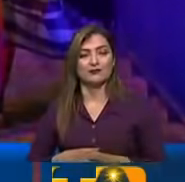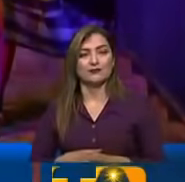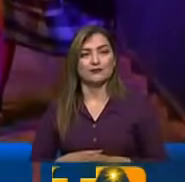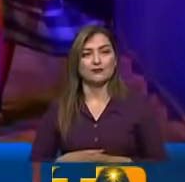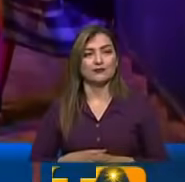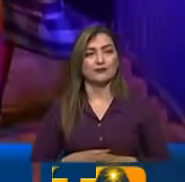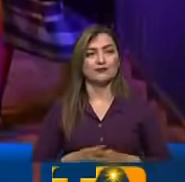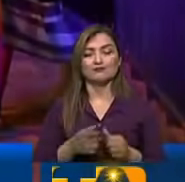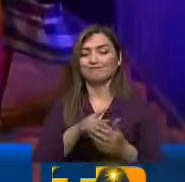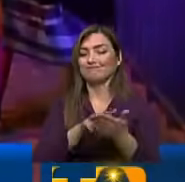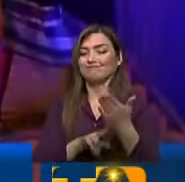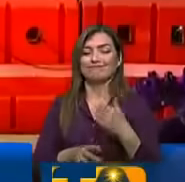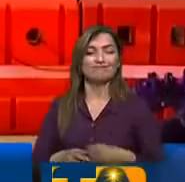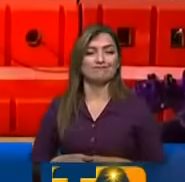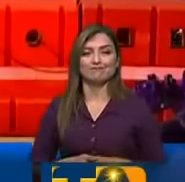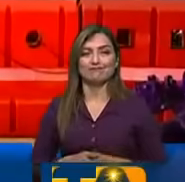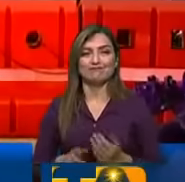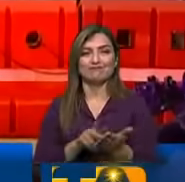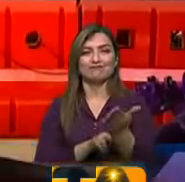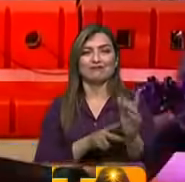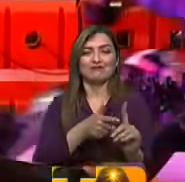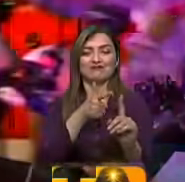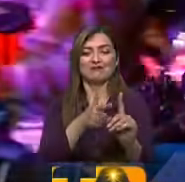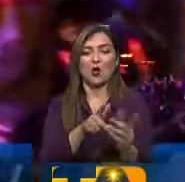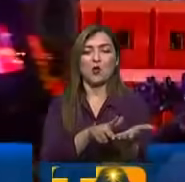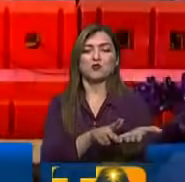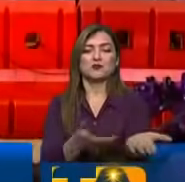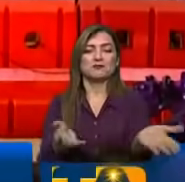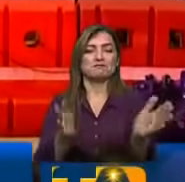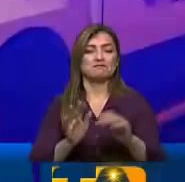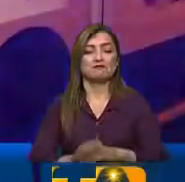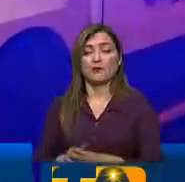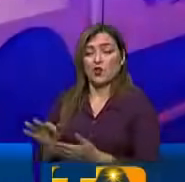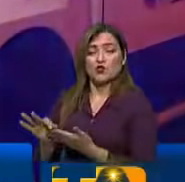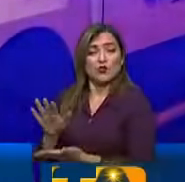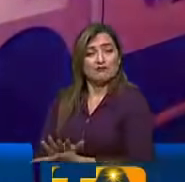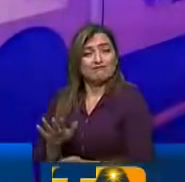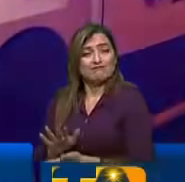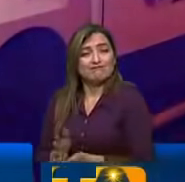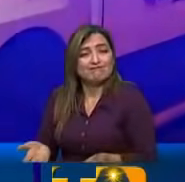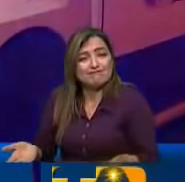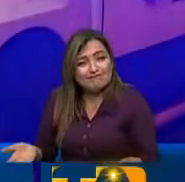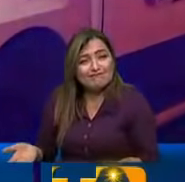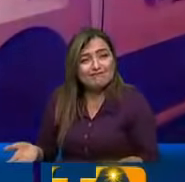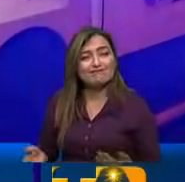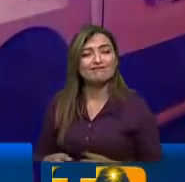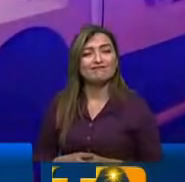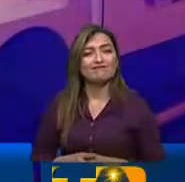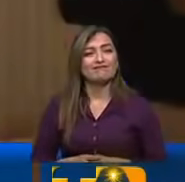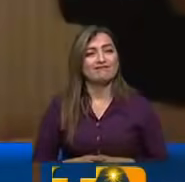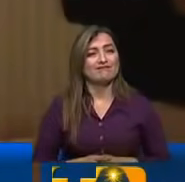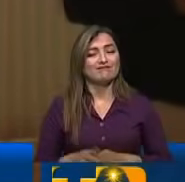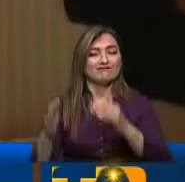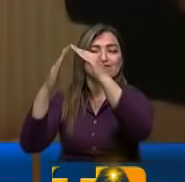Entonces no es la primera vez, ya nos estamos acostumbrando a los sicariatos en realidad. Es una zona tranquila, bro. Supuestamente. Con un UPC